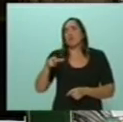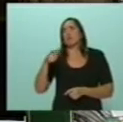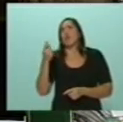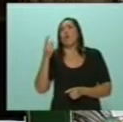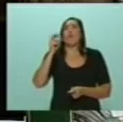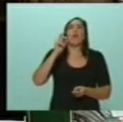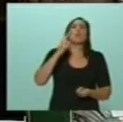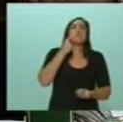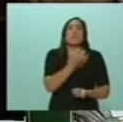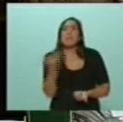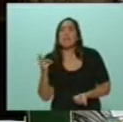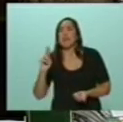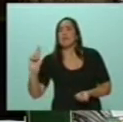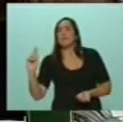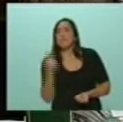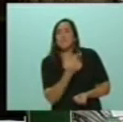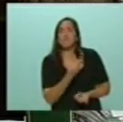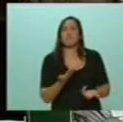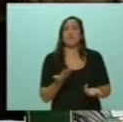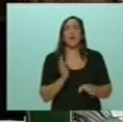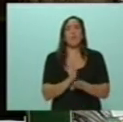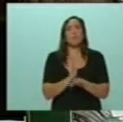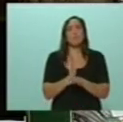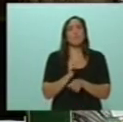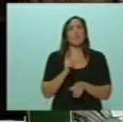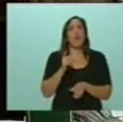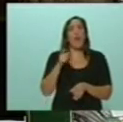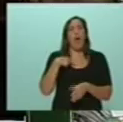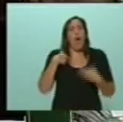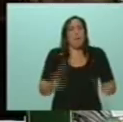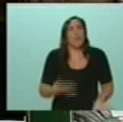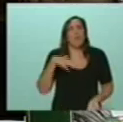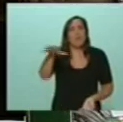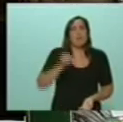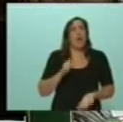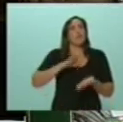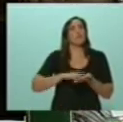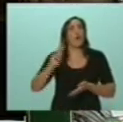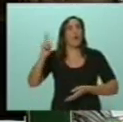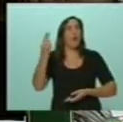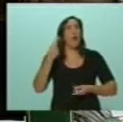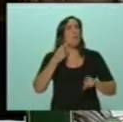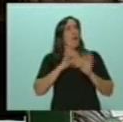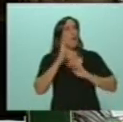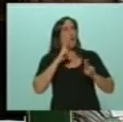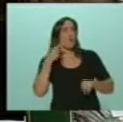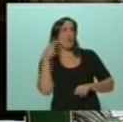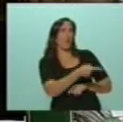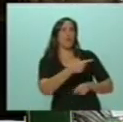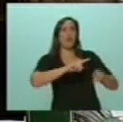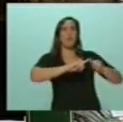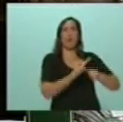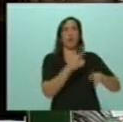o que los muertos o los fallecidos pueden ser sujeto u objeto de cuestionamiento político, de